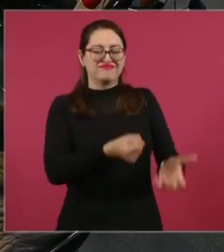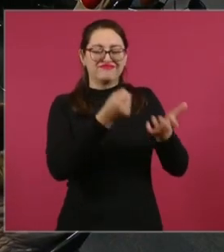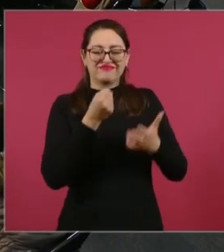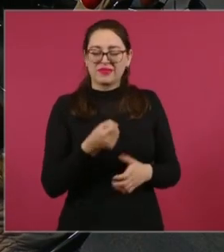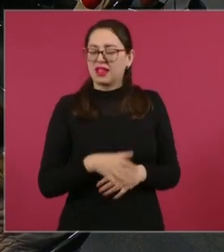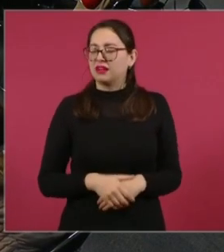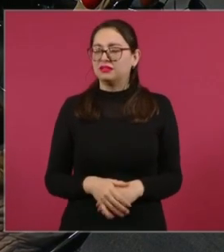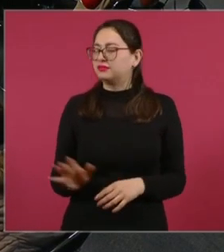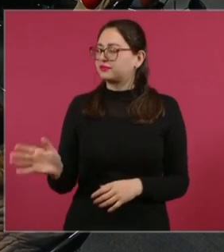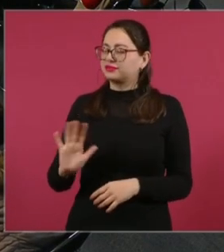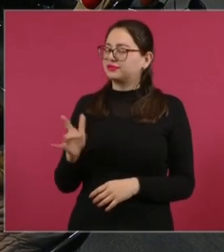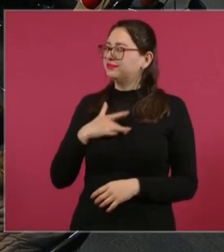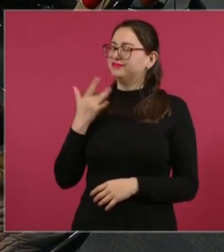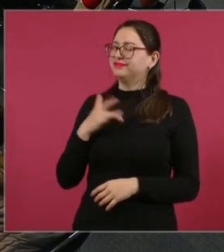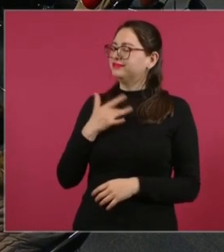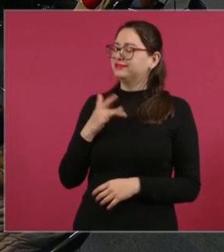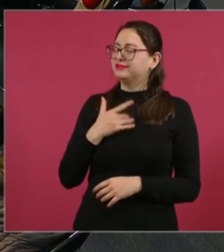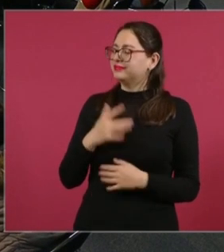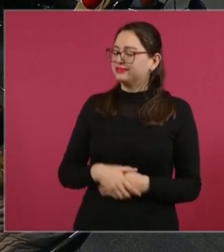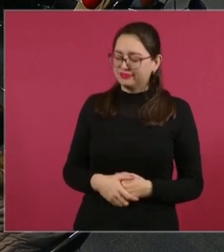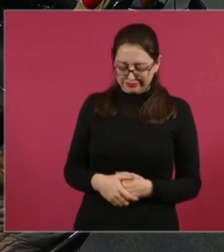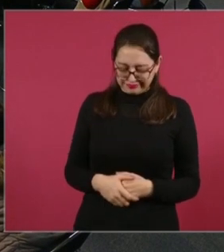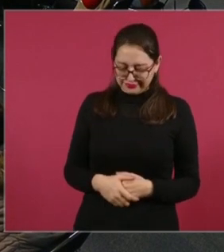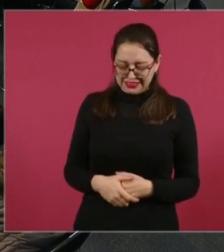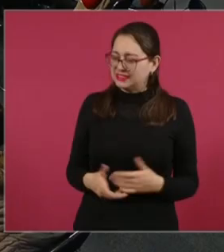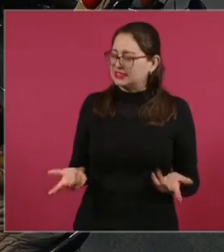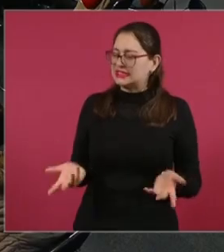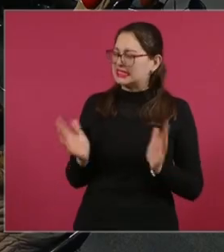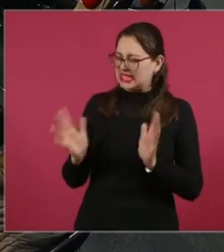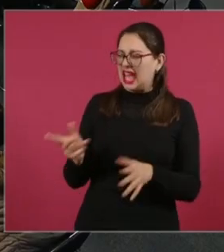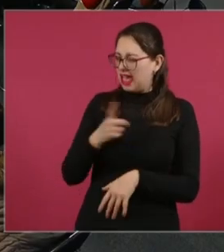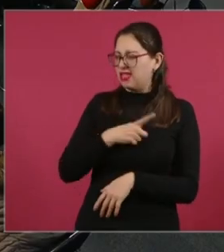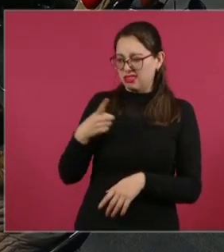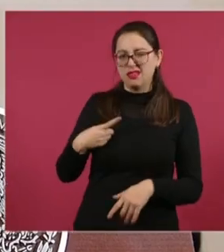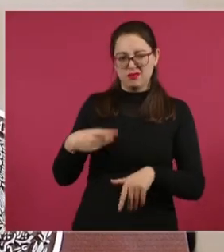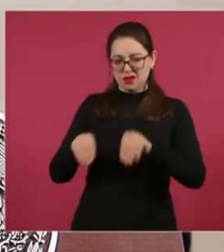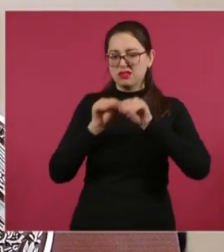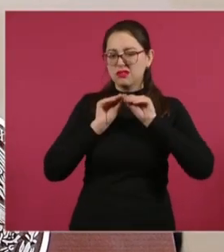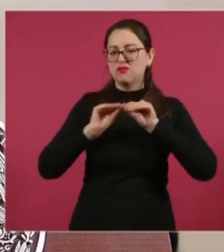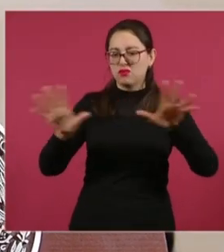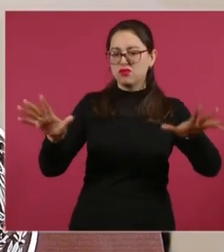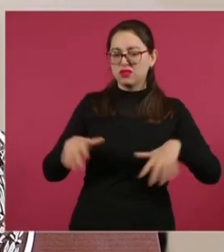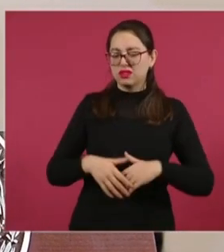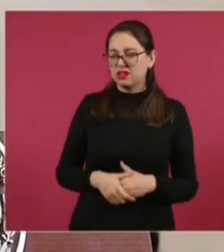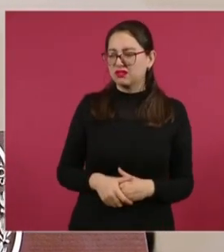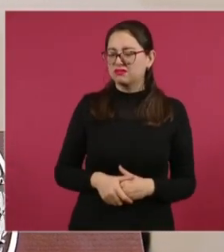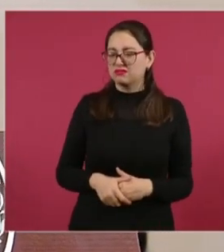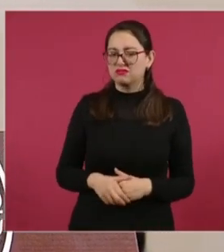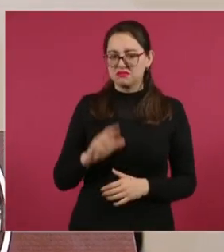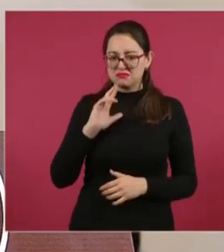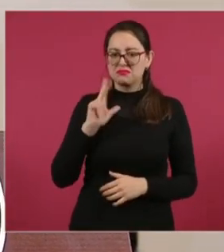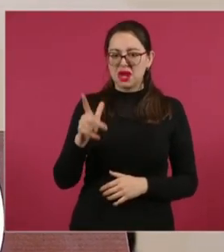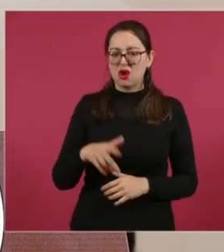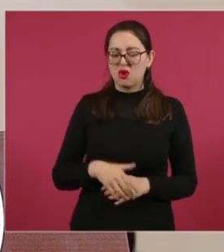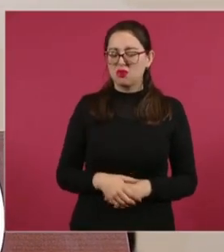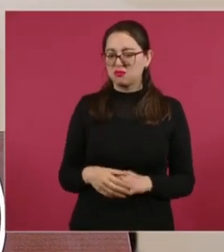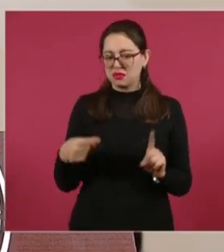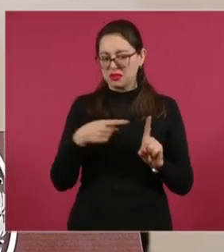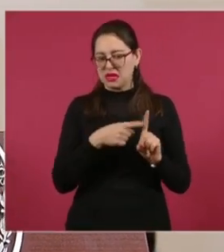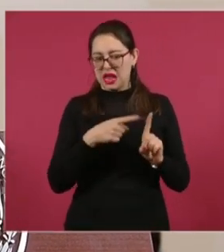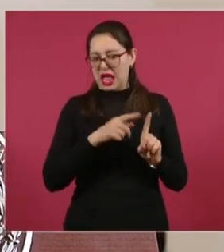ya presintiendo de que venía